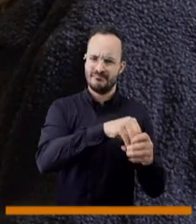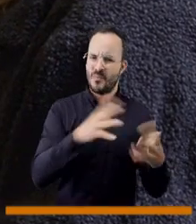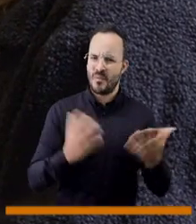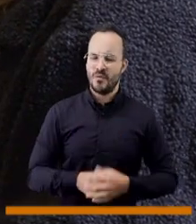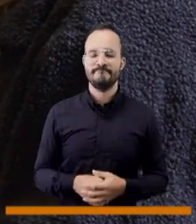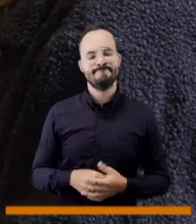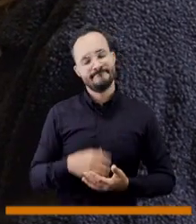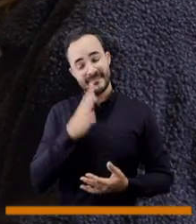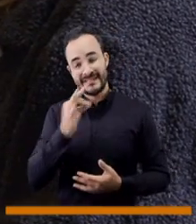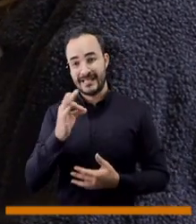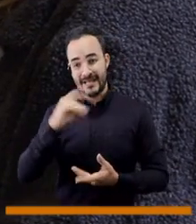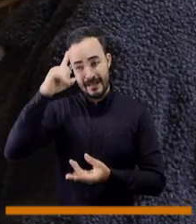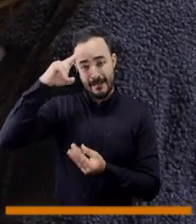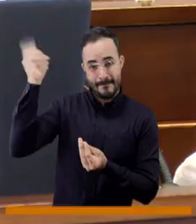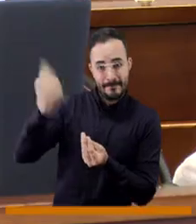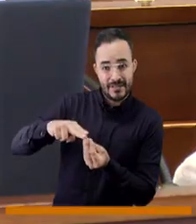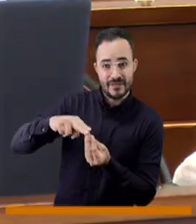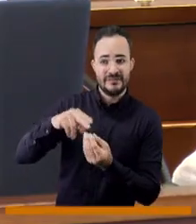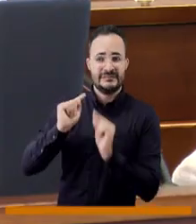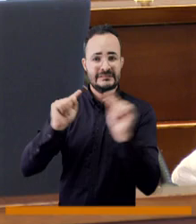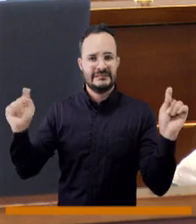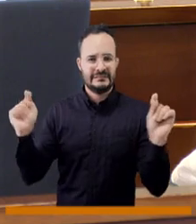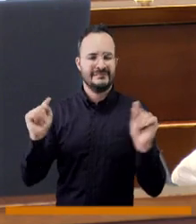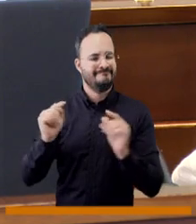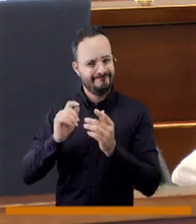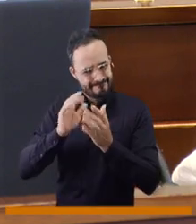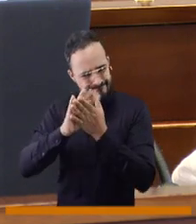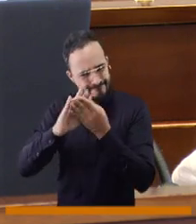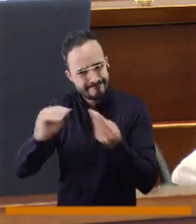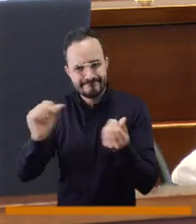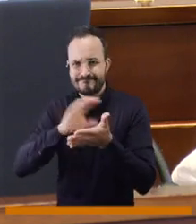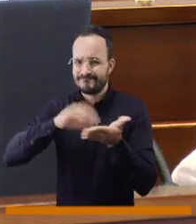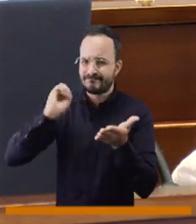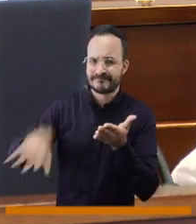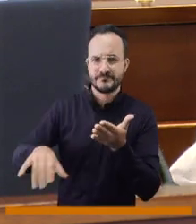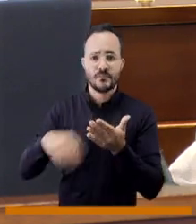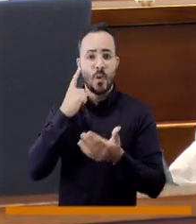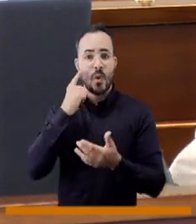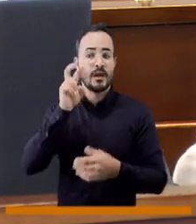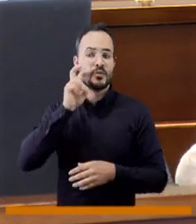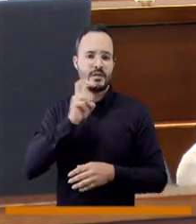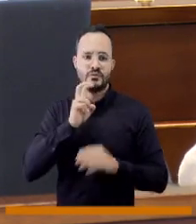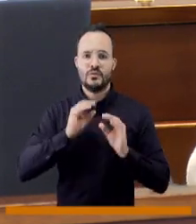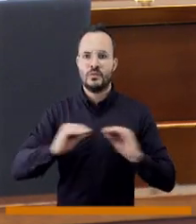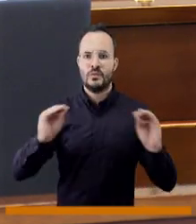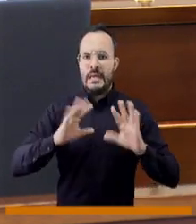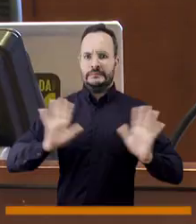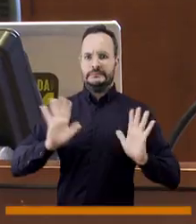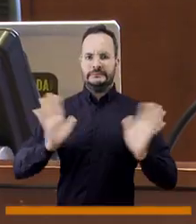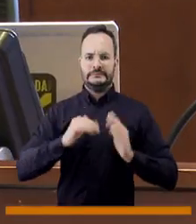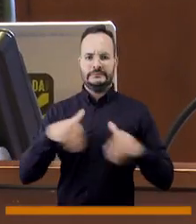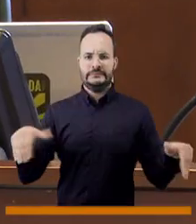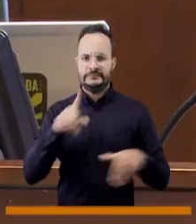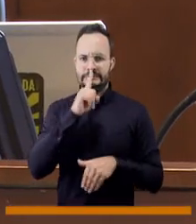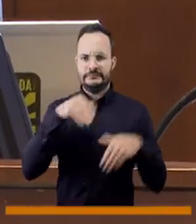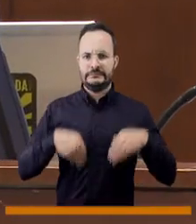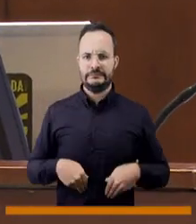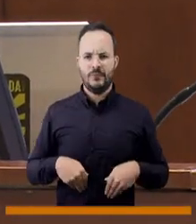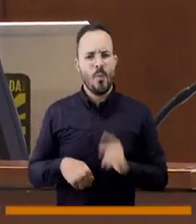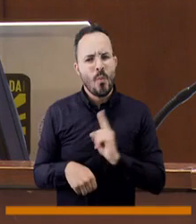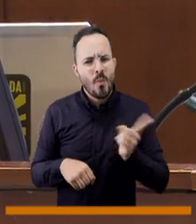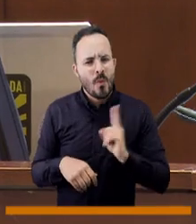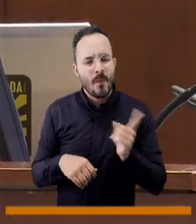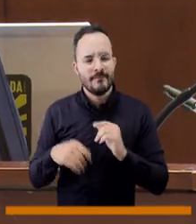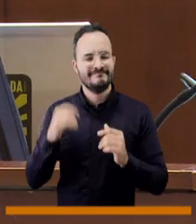muchos mitos. Yo creo que el tema no es que no hablemos de educación sexual y no sexista, sino que